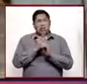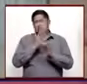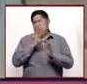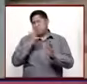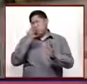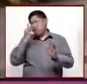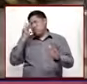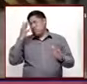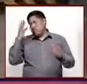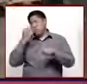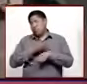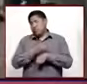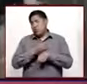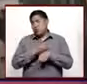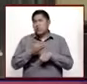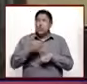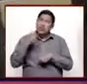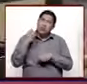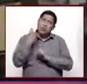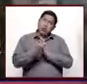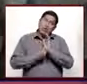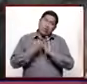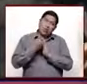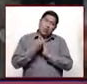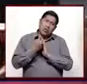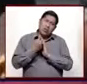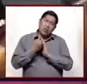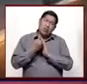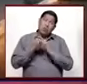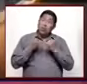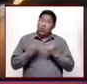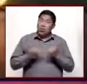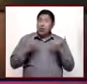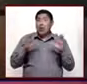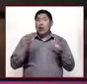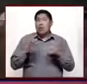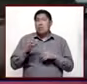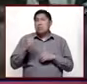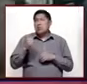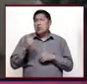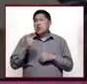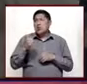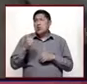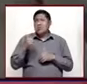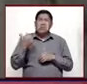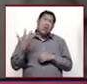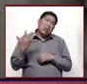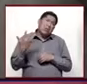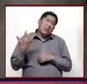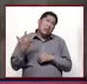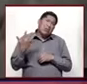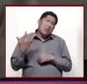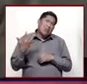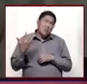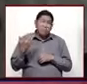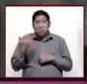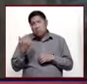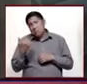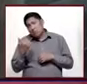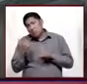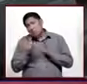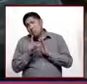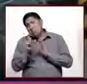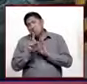una movilidad tardaba entre una hora treinta. Hoy prácticamente tarda simplemente unos 15 a